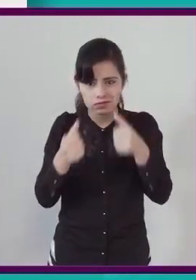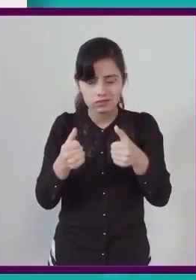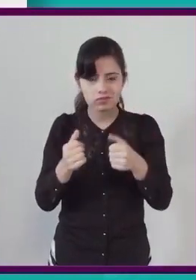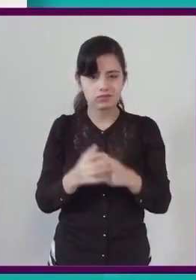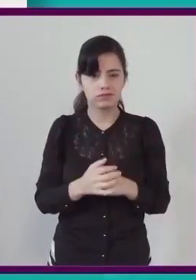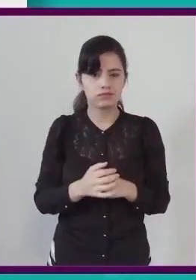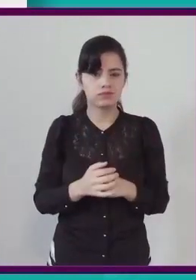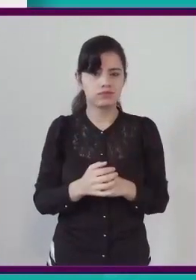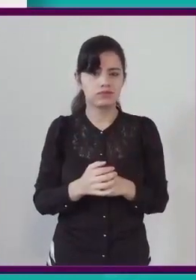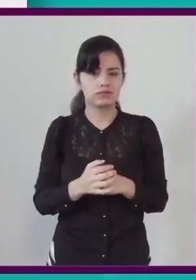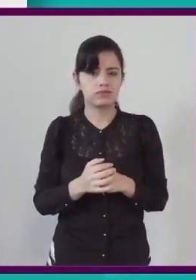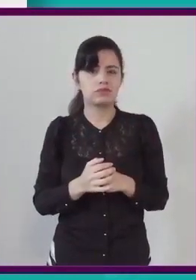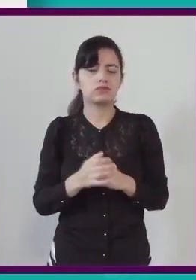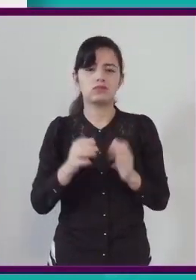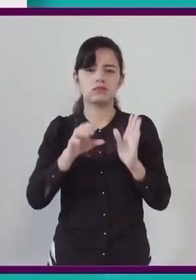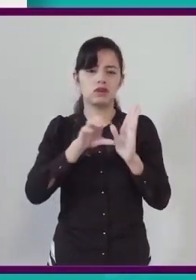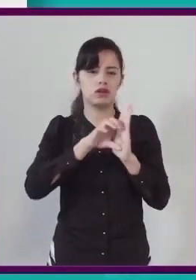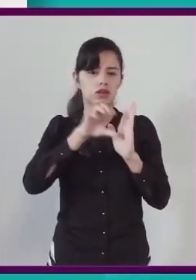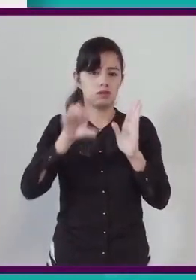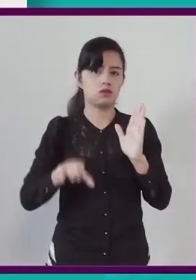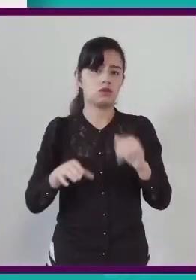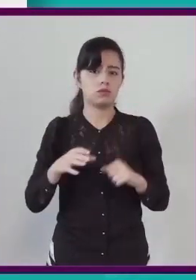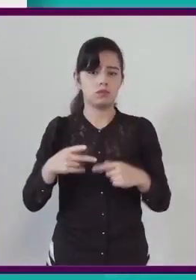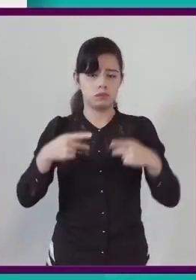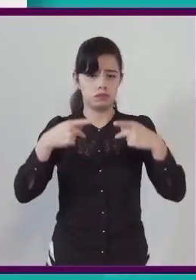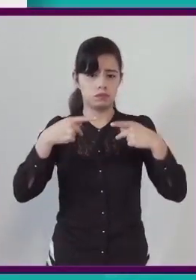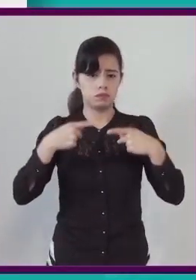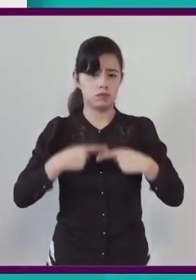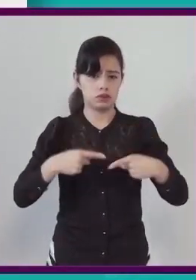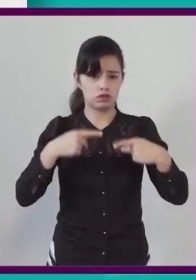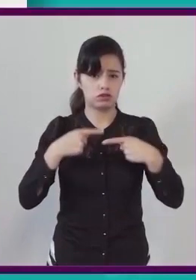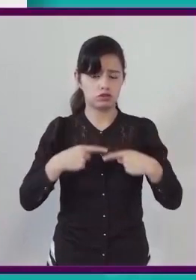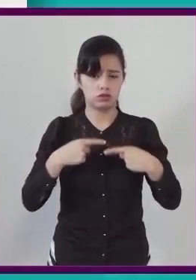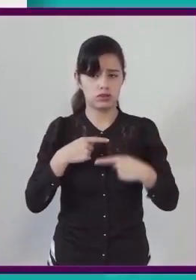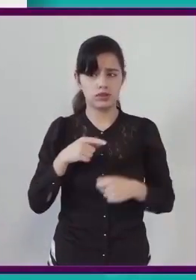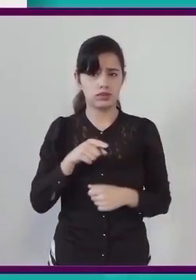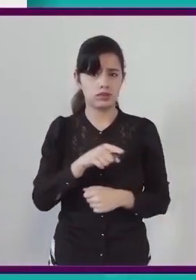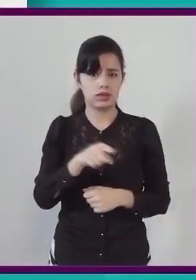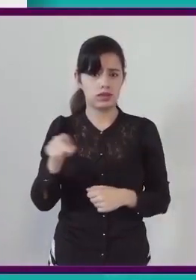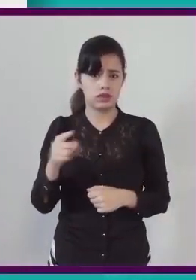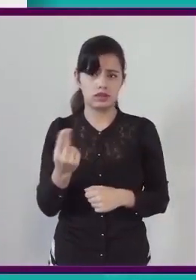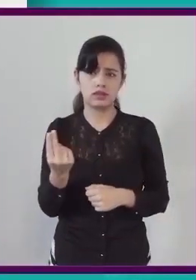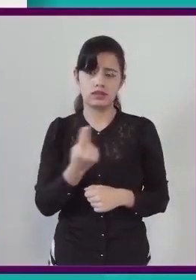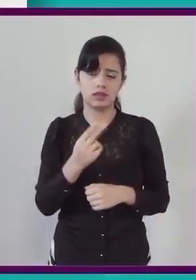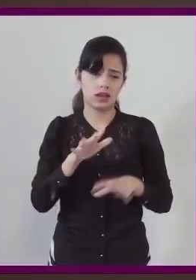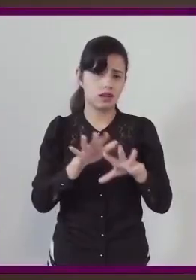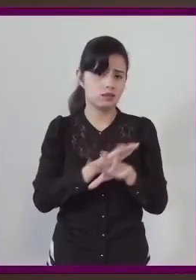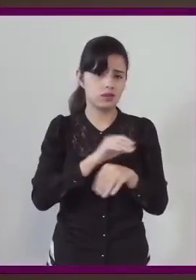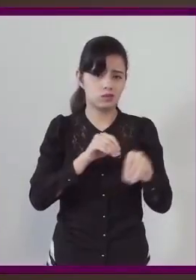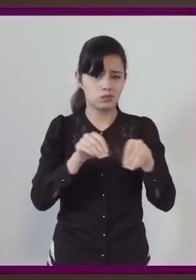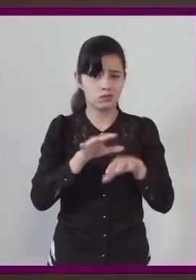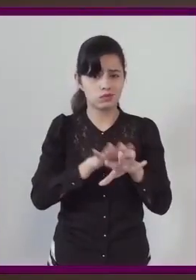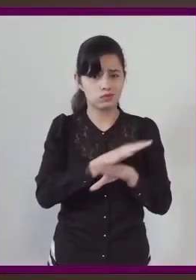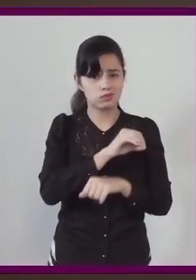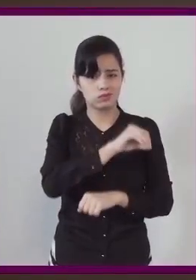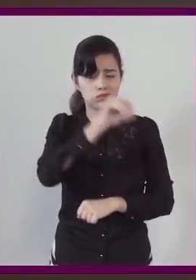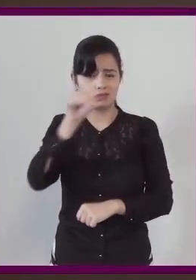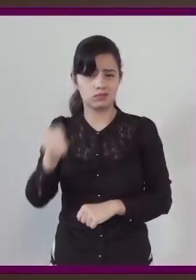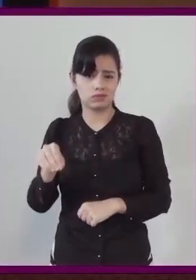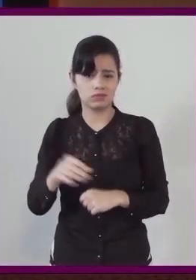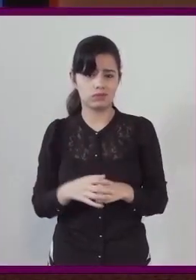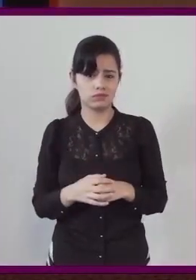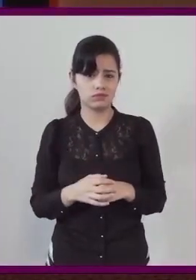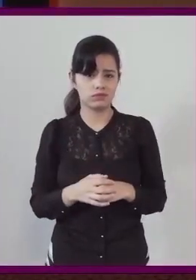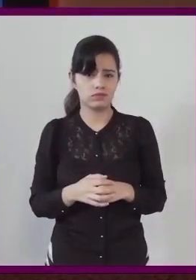ejemplo. Hay muchas más personas en el mundo que se ven forzadas a moverse del lugar, ¿no? Y